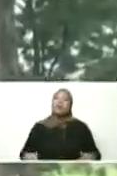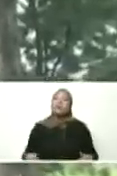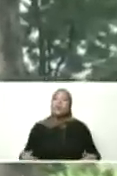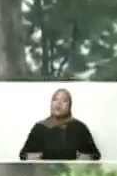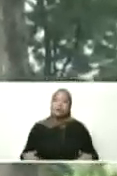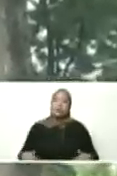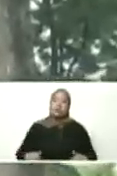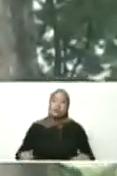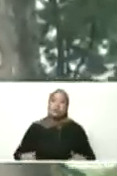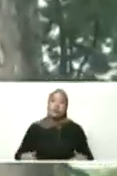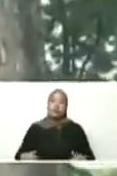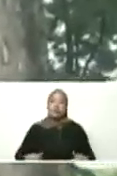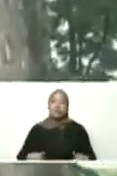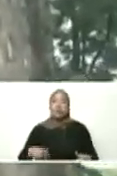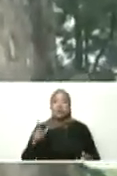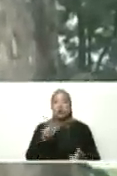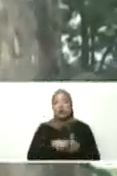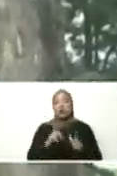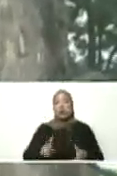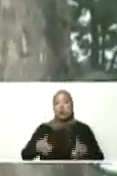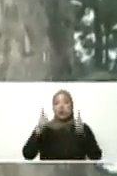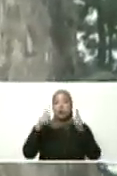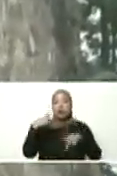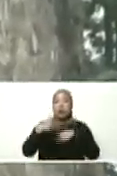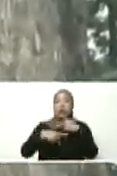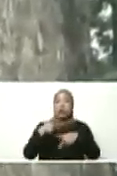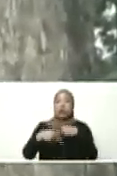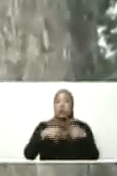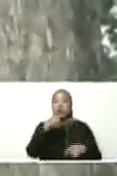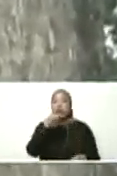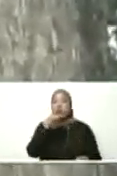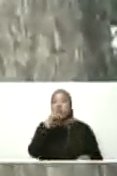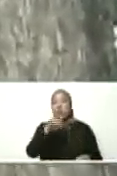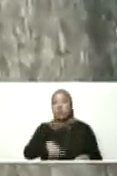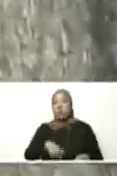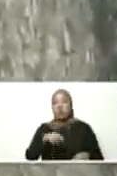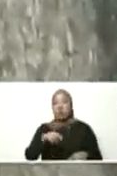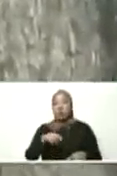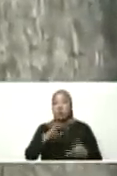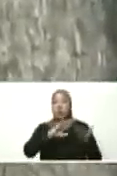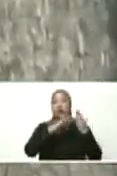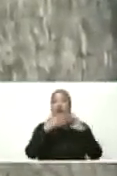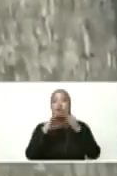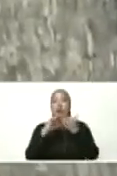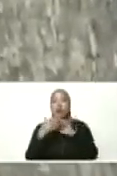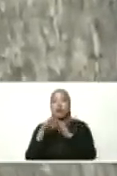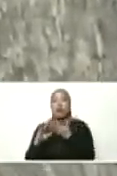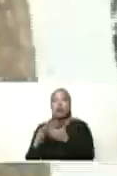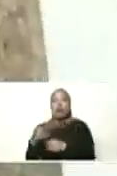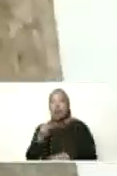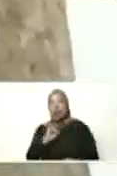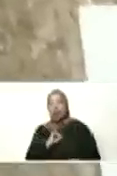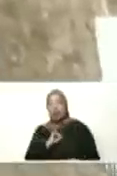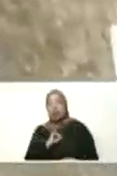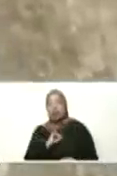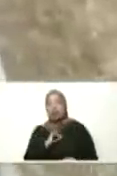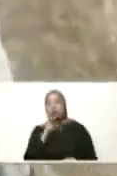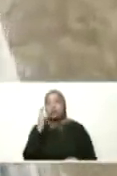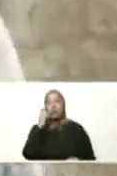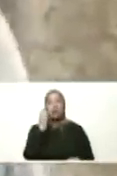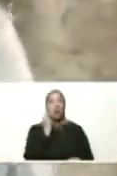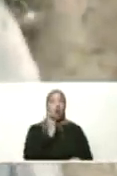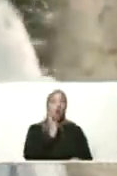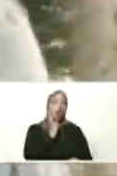para certificar la producción que de verdad se hace en territorio comunal. ¿Qué tenemos por aquí? Chocolate. Estas